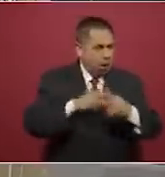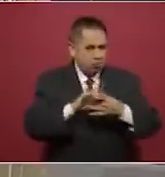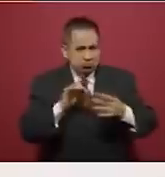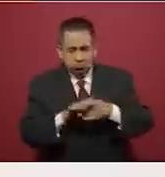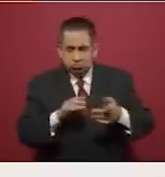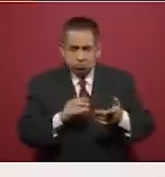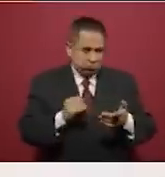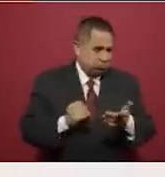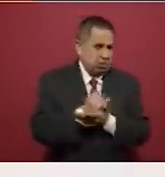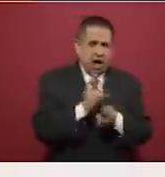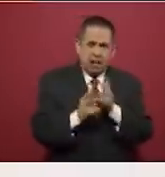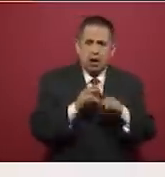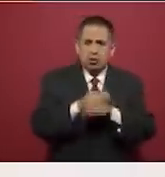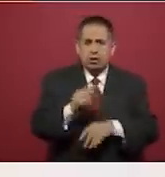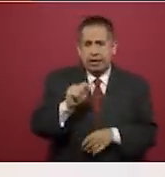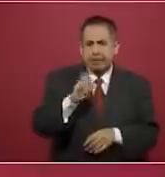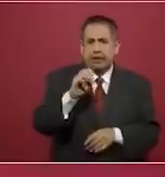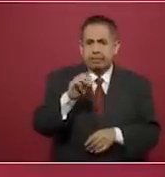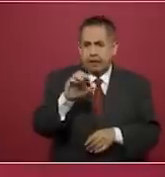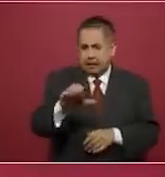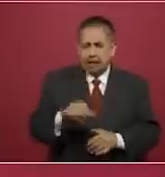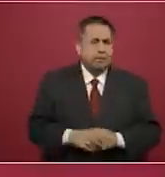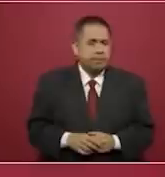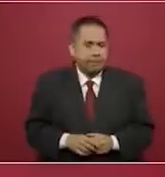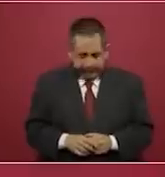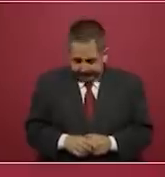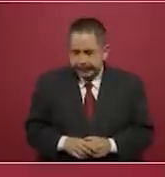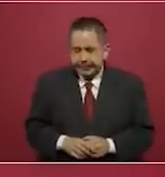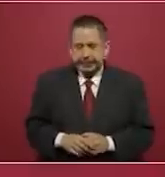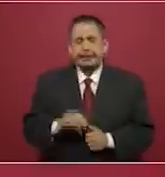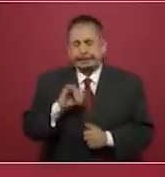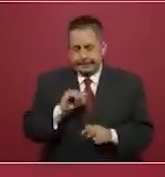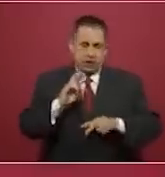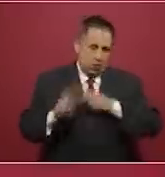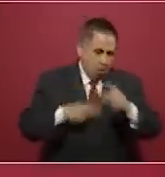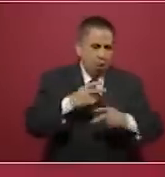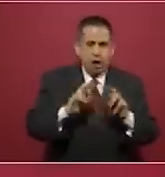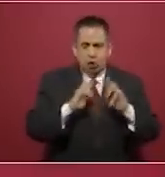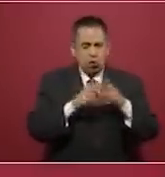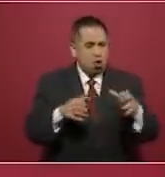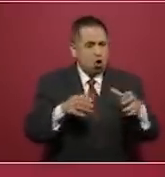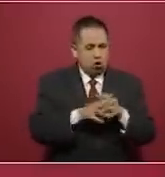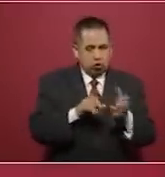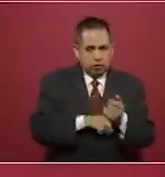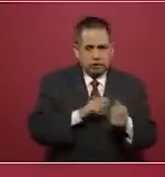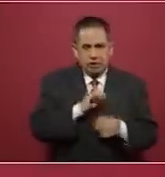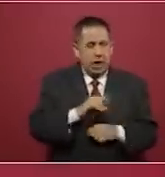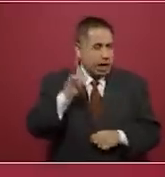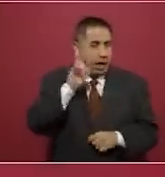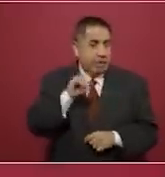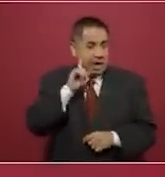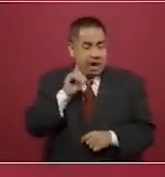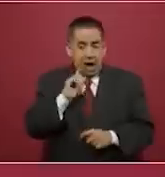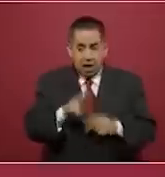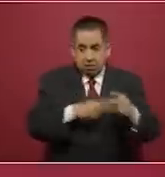ratificación del técnico si voy a asistir a esta reunión mañana